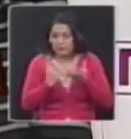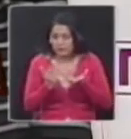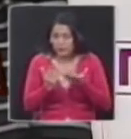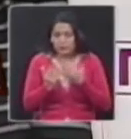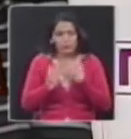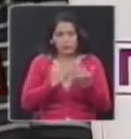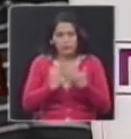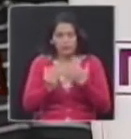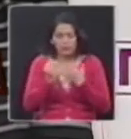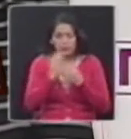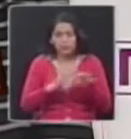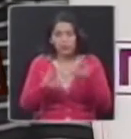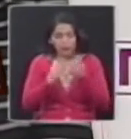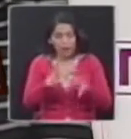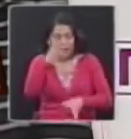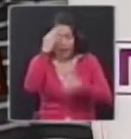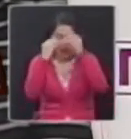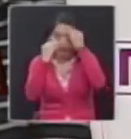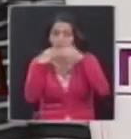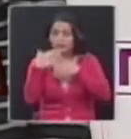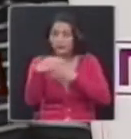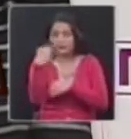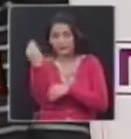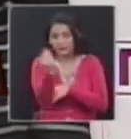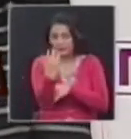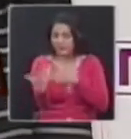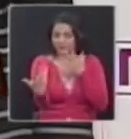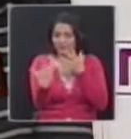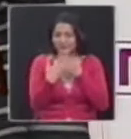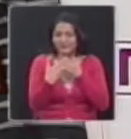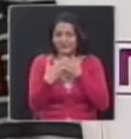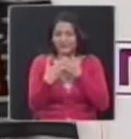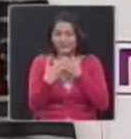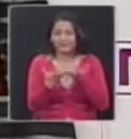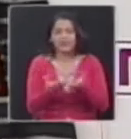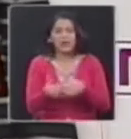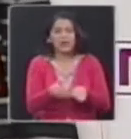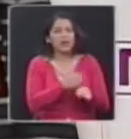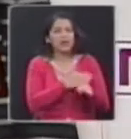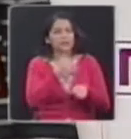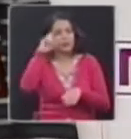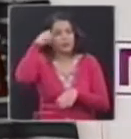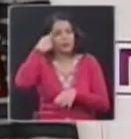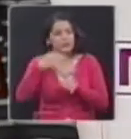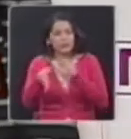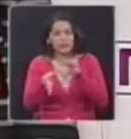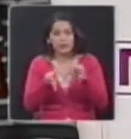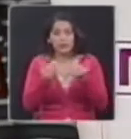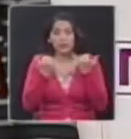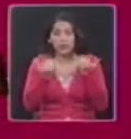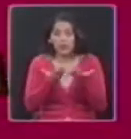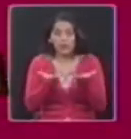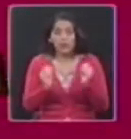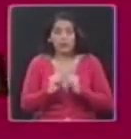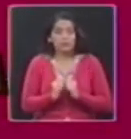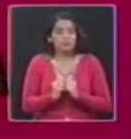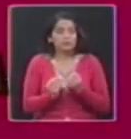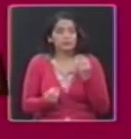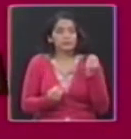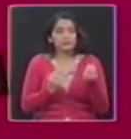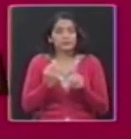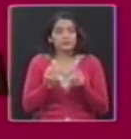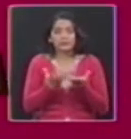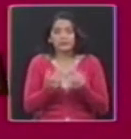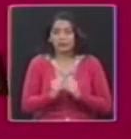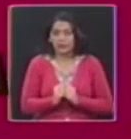forma de estar en contacto. Comentábamos justamente hace poco que la novedad y el interés anterior